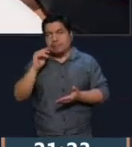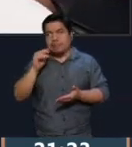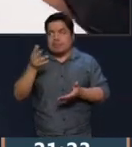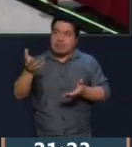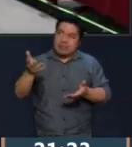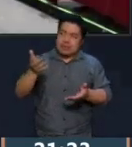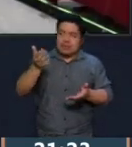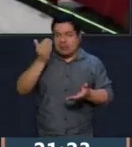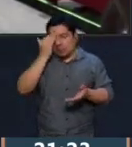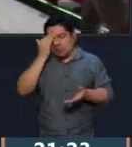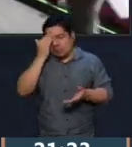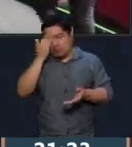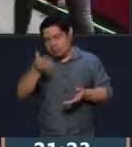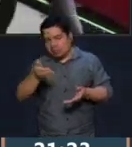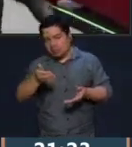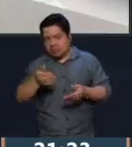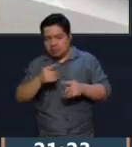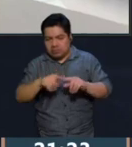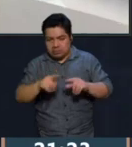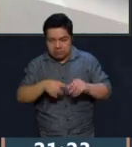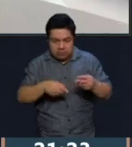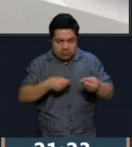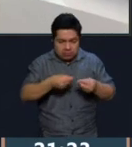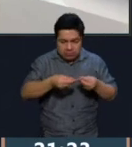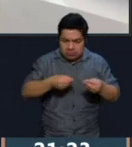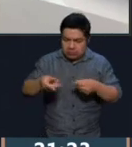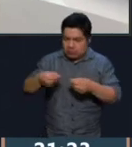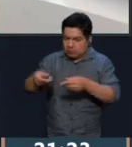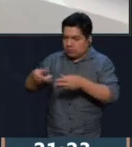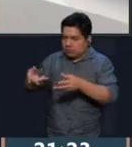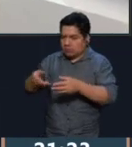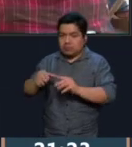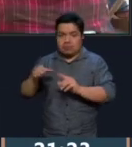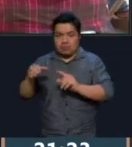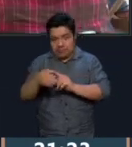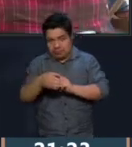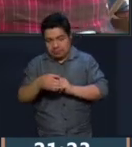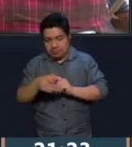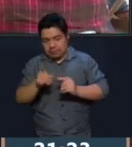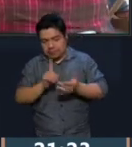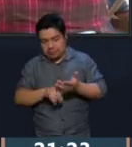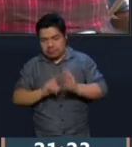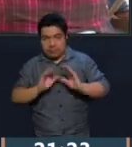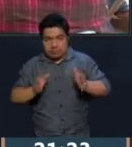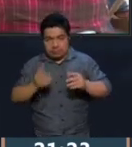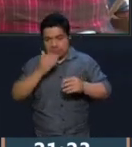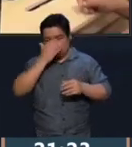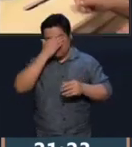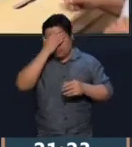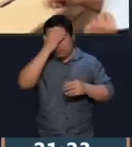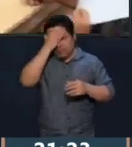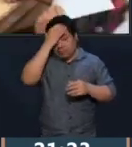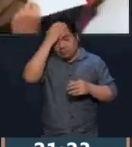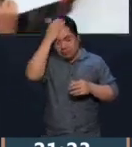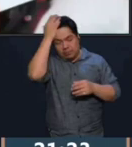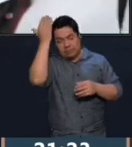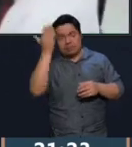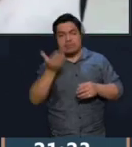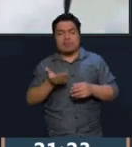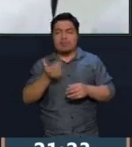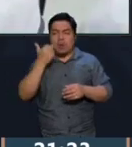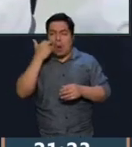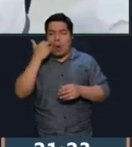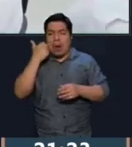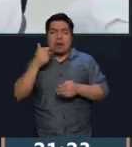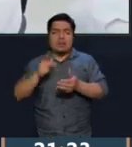digamos, circulado entre los integrantes de la comisión y pues fue vuelto